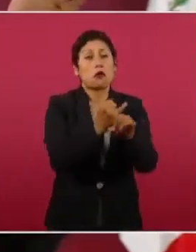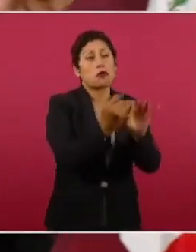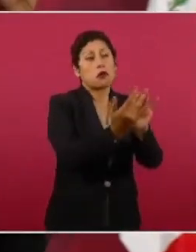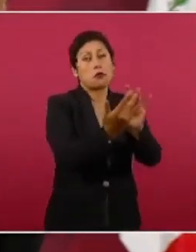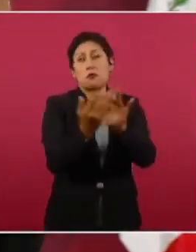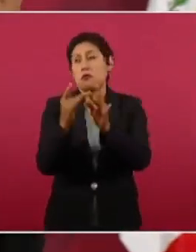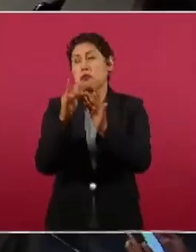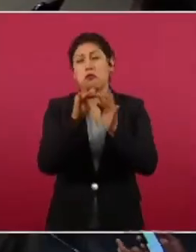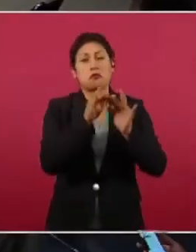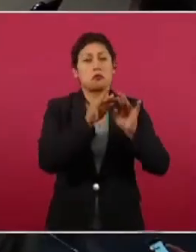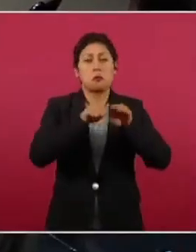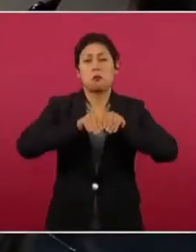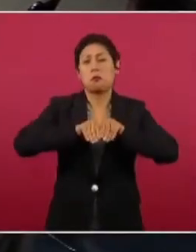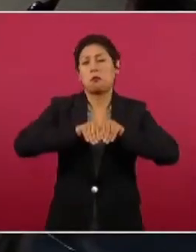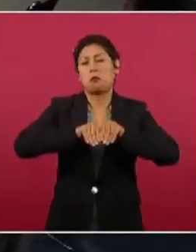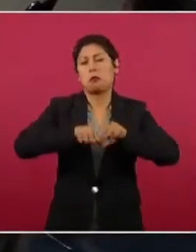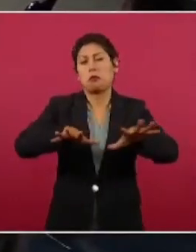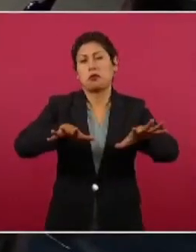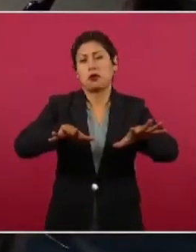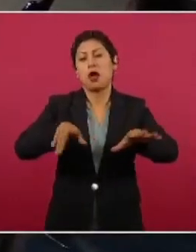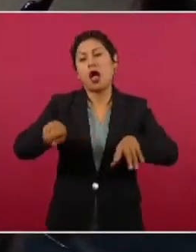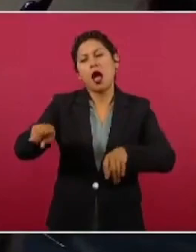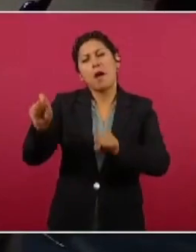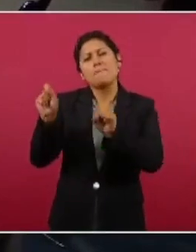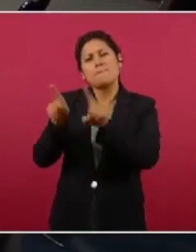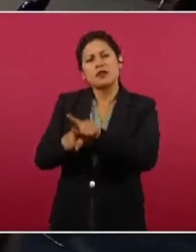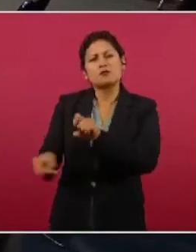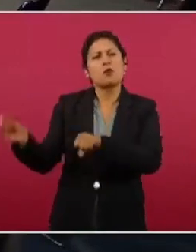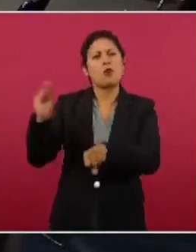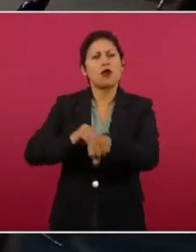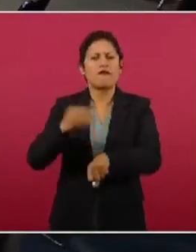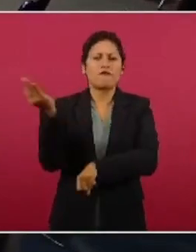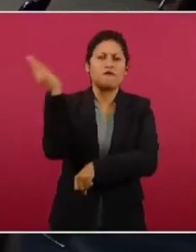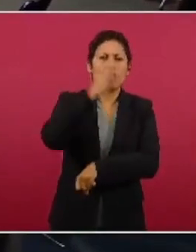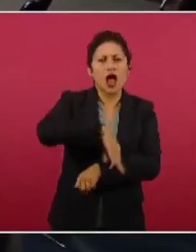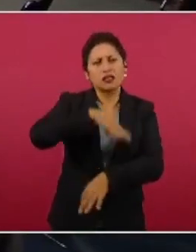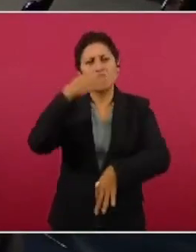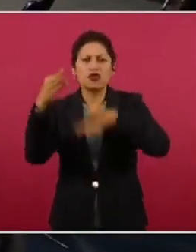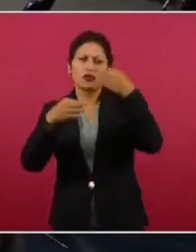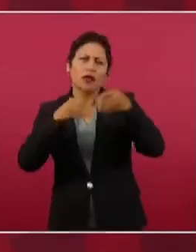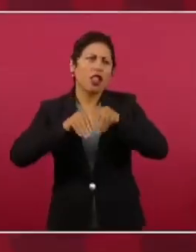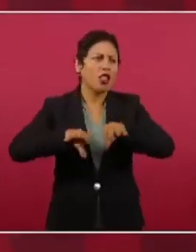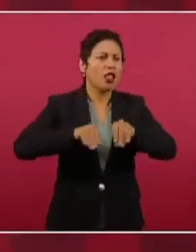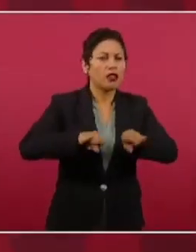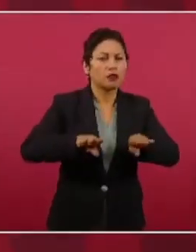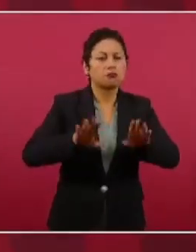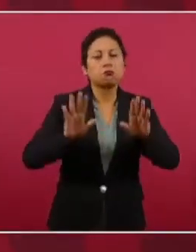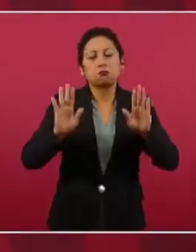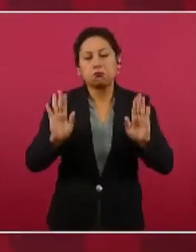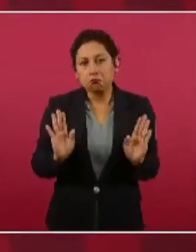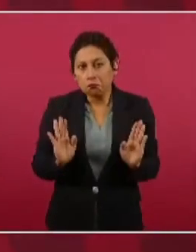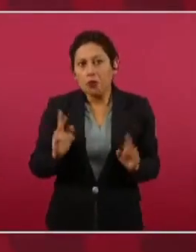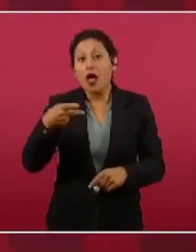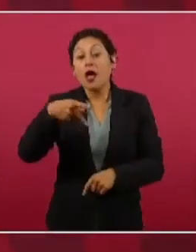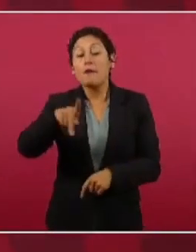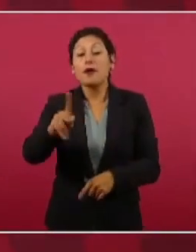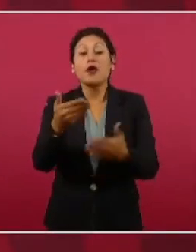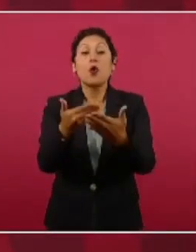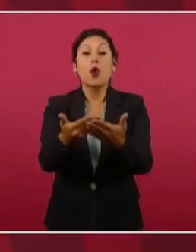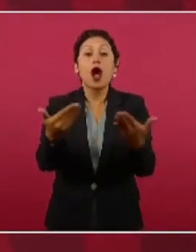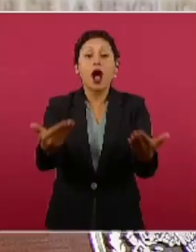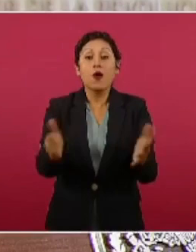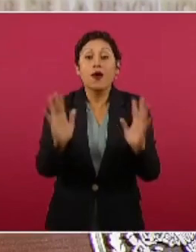de bots y todo, pero ya podemos, cada persona que tiene